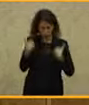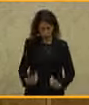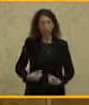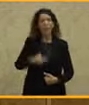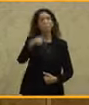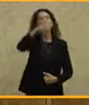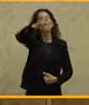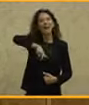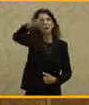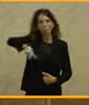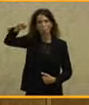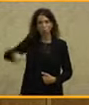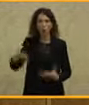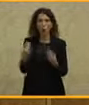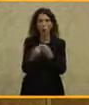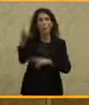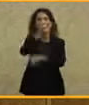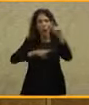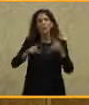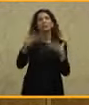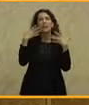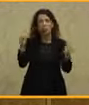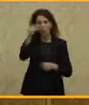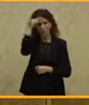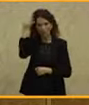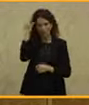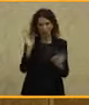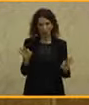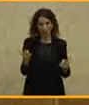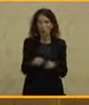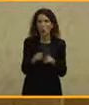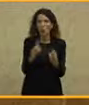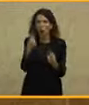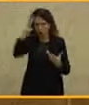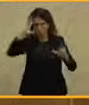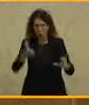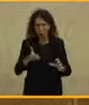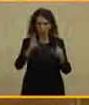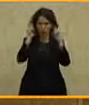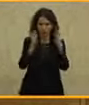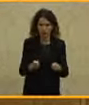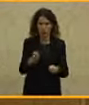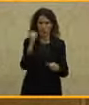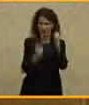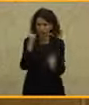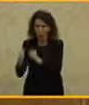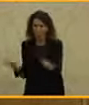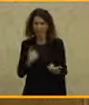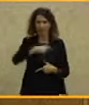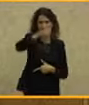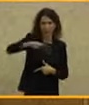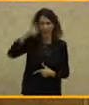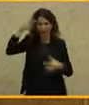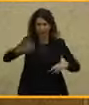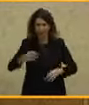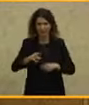como personas con problemas de salud mental y no como tarados, psicópatas, personas peligrosas